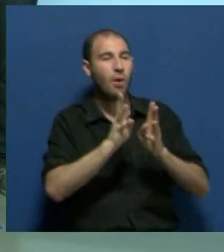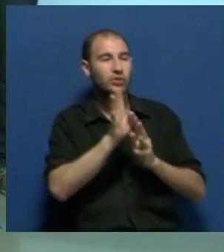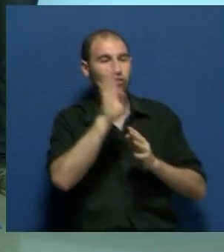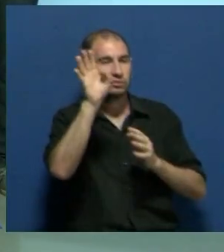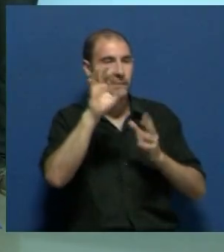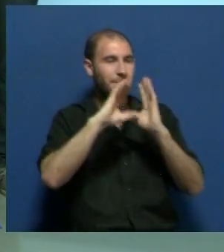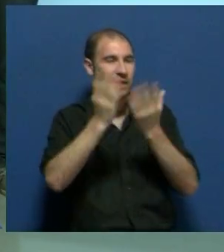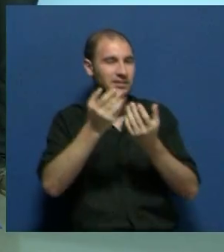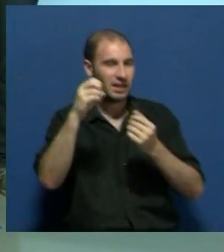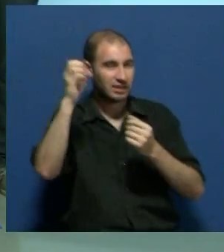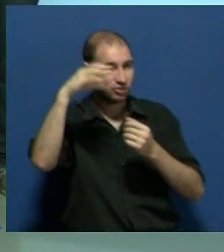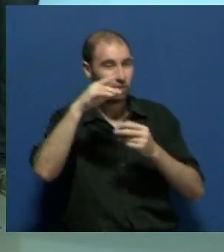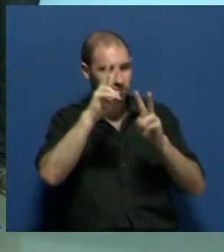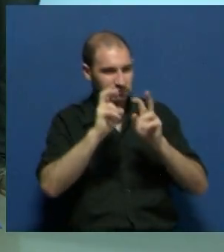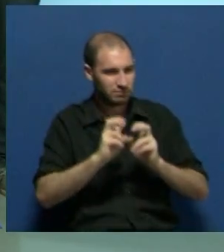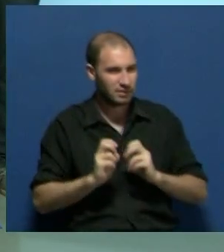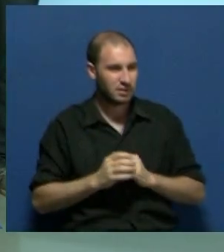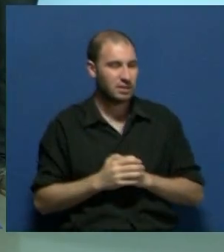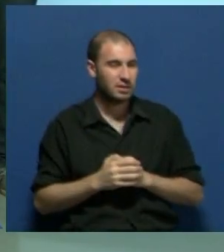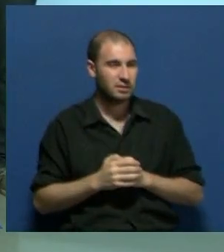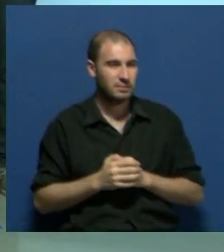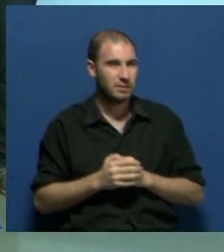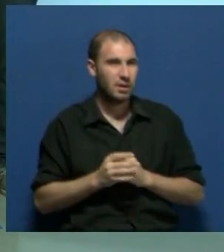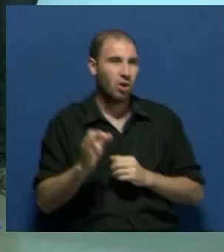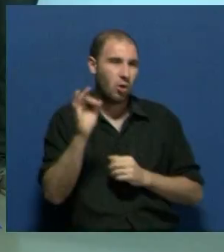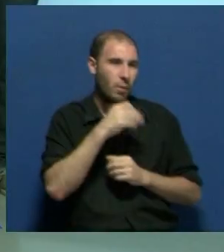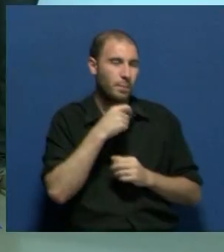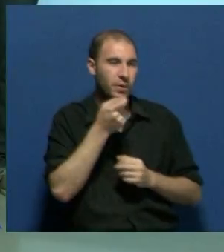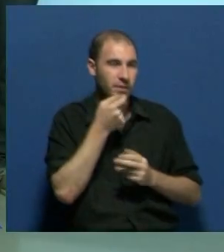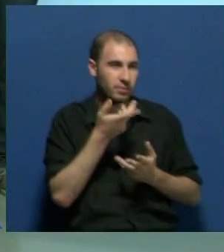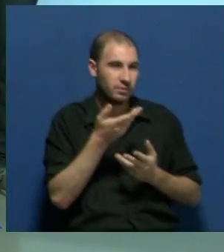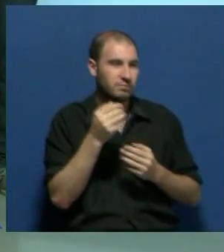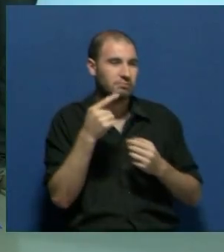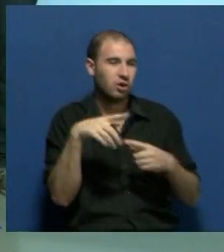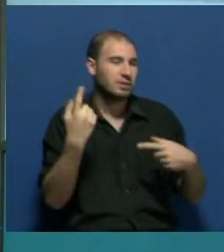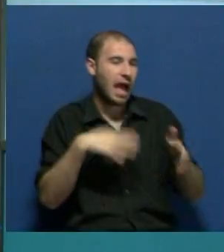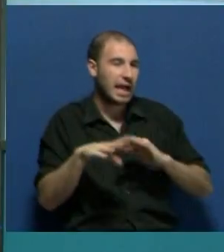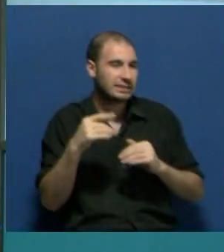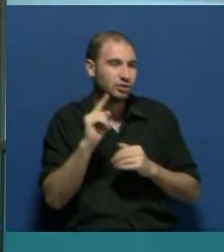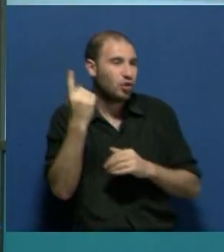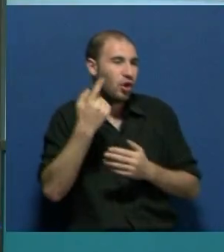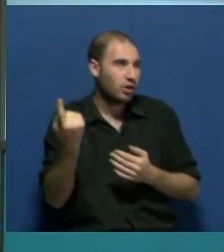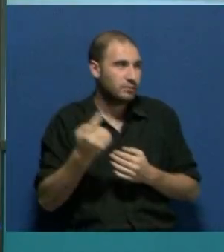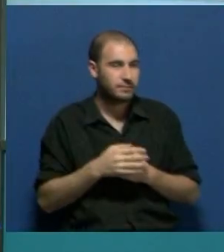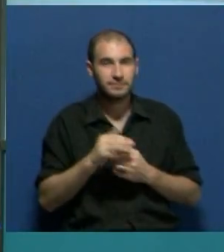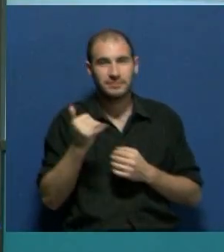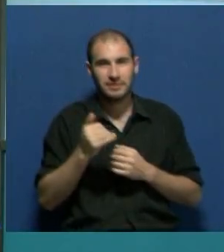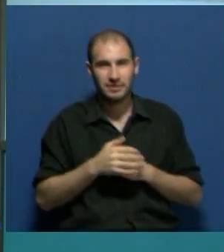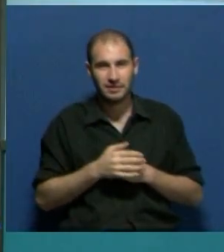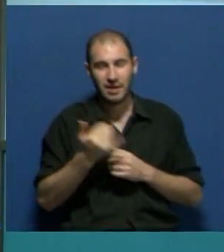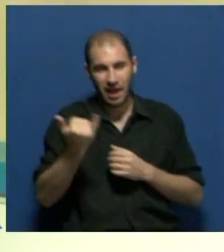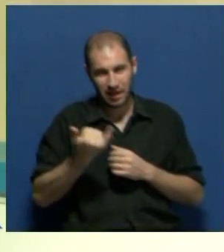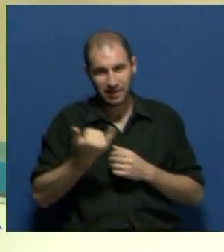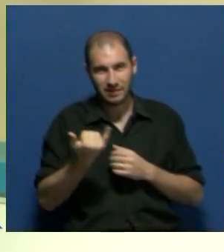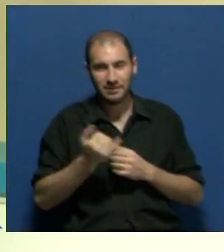algún planeta de nuestro sistema solar investigando o realizando, no sé, alguna práctica allí, solo? Sí, hay. Aunque